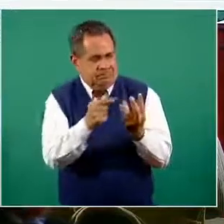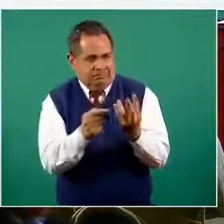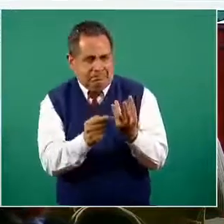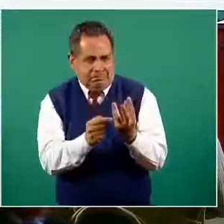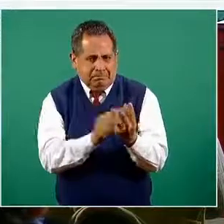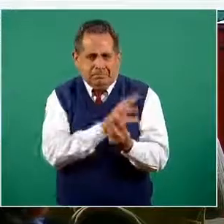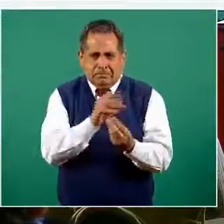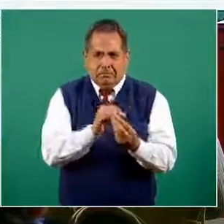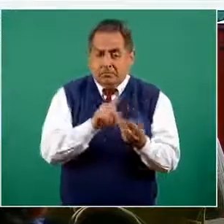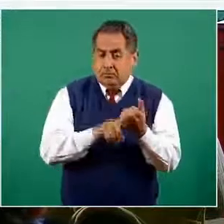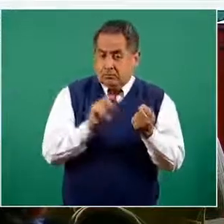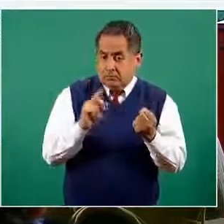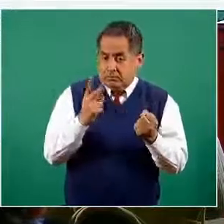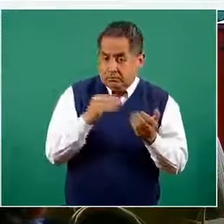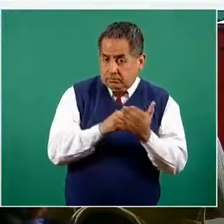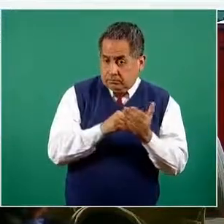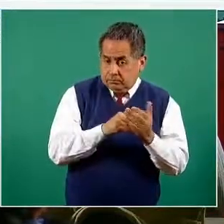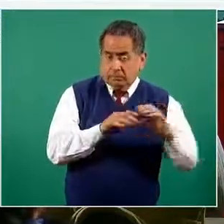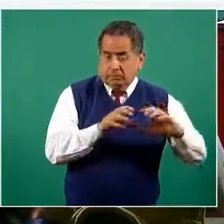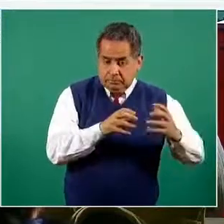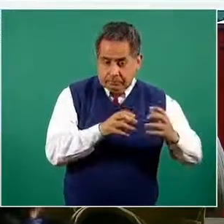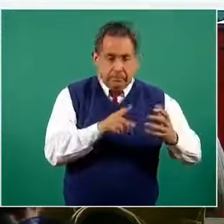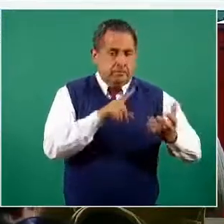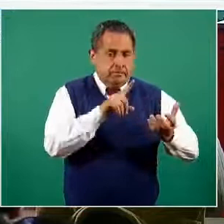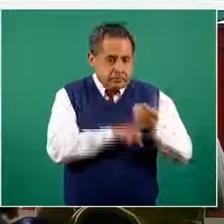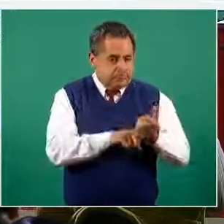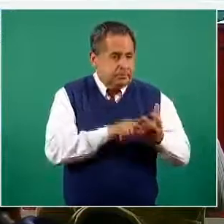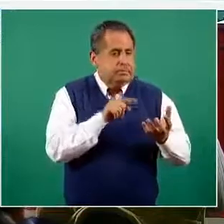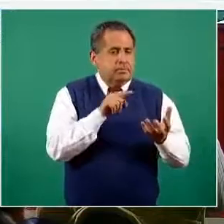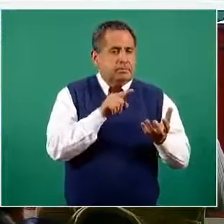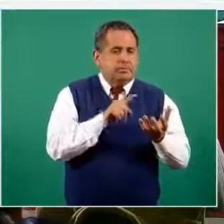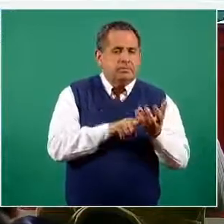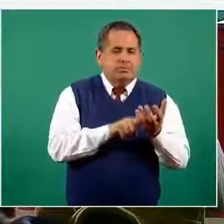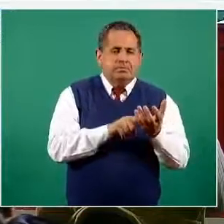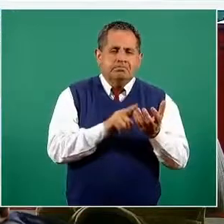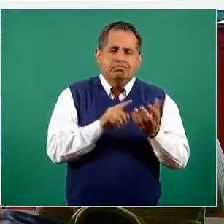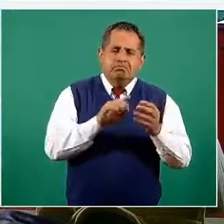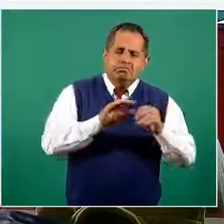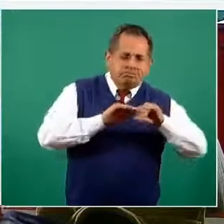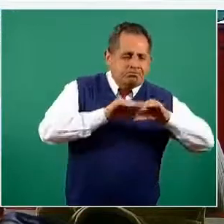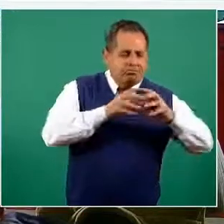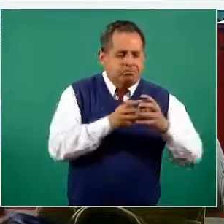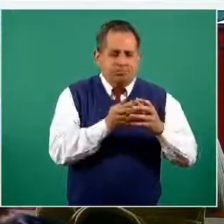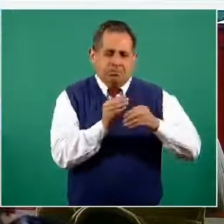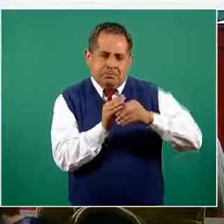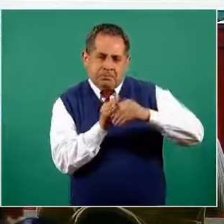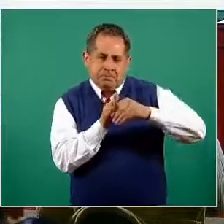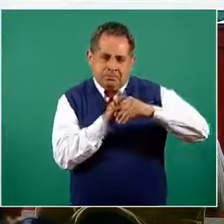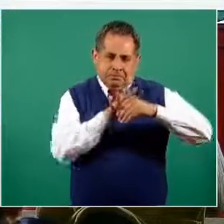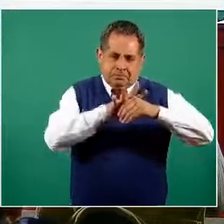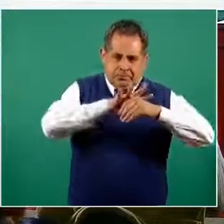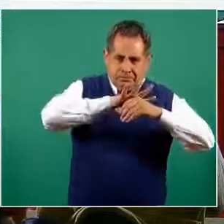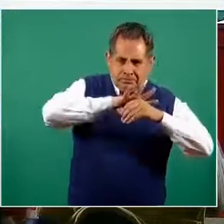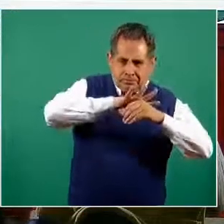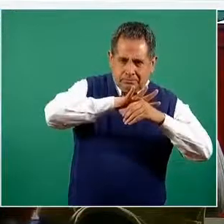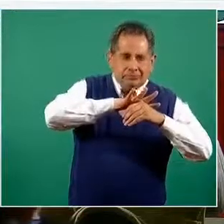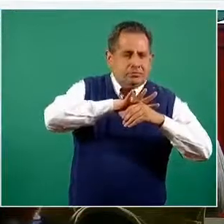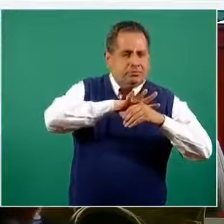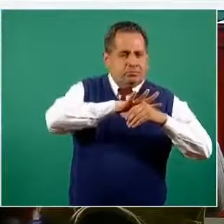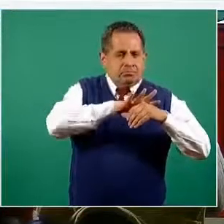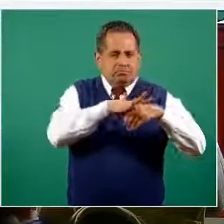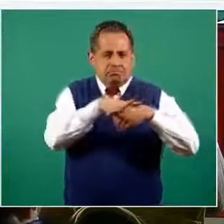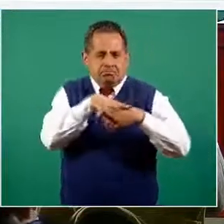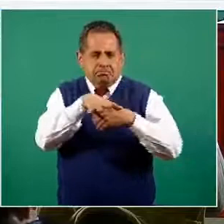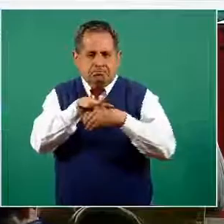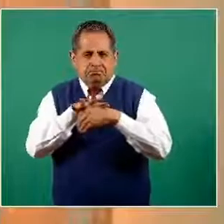virus codifica estas proteínas, entre ellas está la envoltura del virus, la espícula del virus, la nucleocápside del